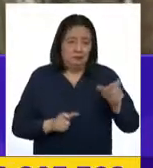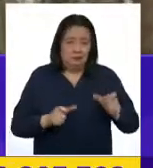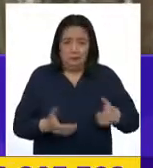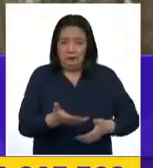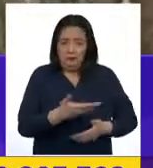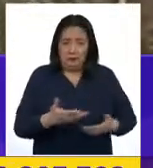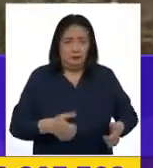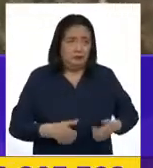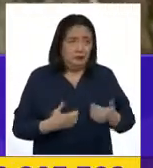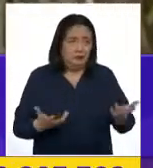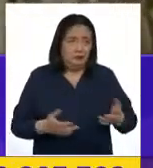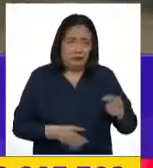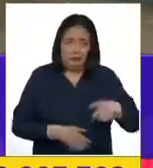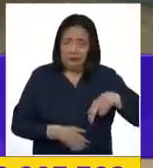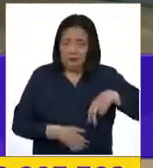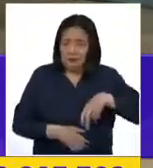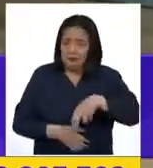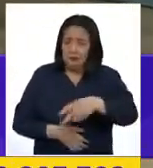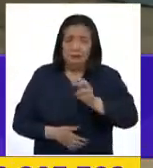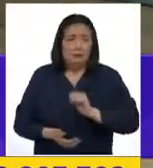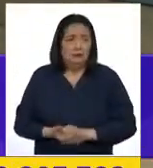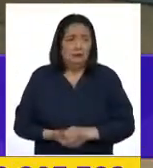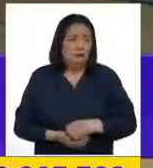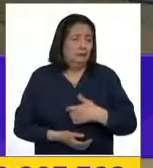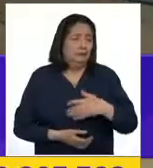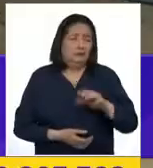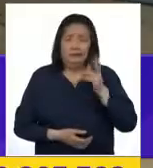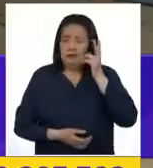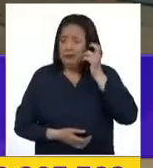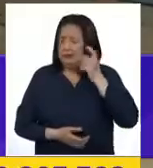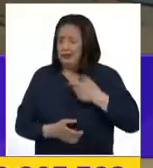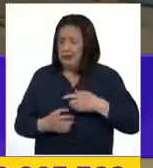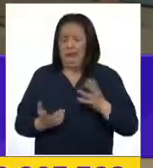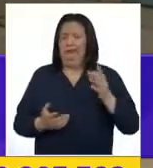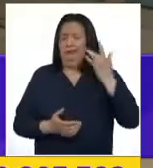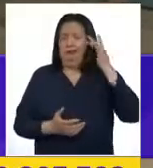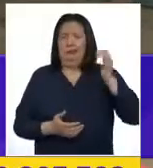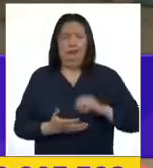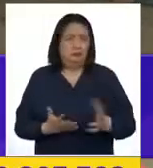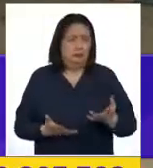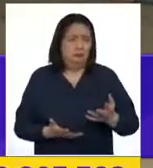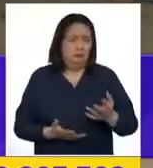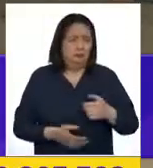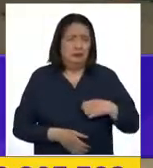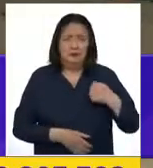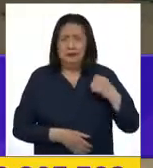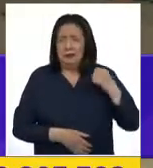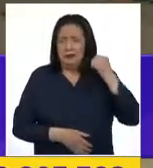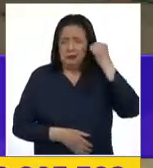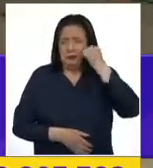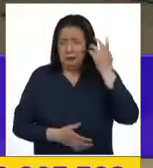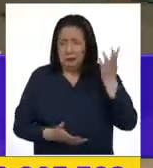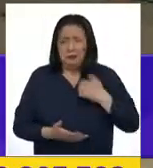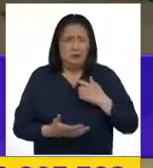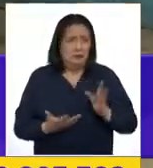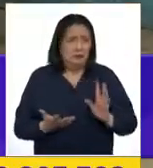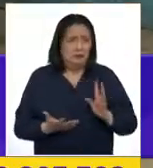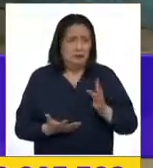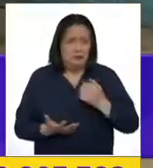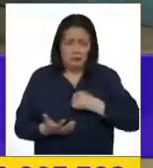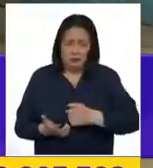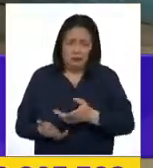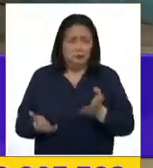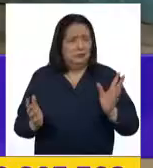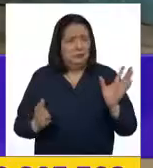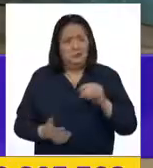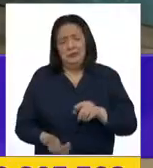son los perjudicados? ¿La persona que está pasando? ¿Los niños? Se escuchó feo la bulla porque yo me preocupé, pensé que era mi sobrino también, iba a recoger a su hijo. Todos